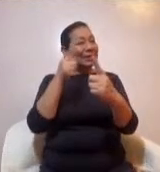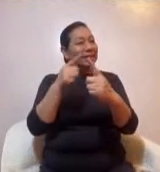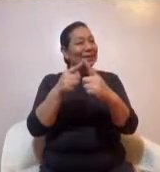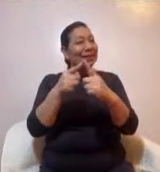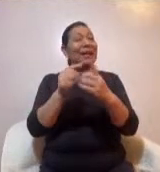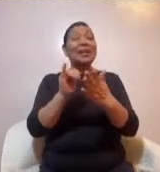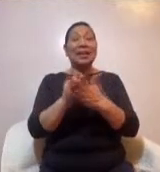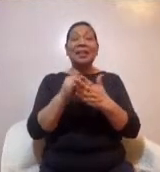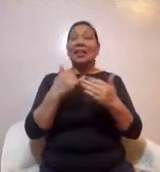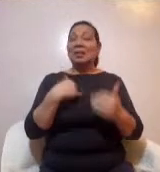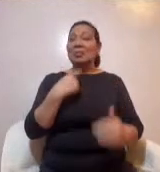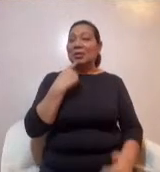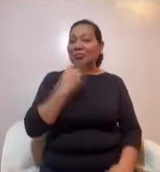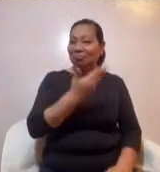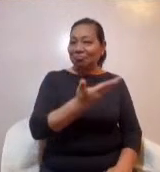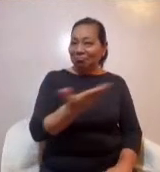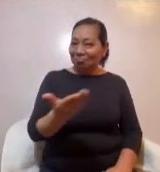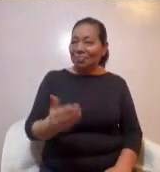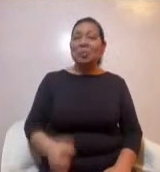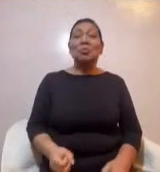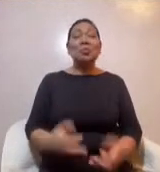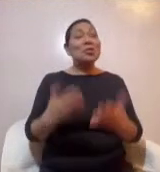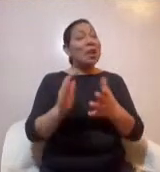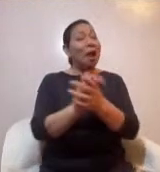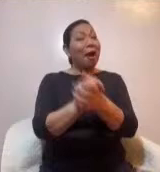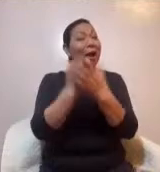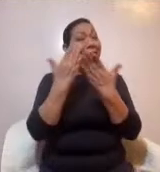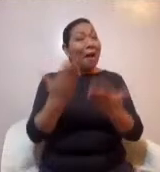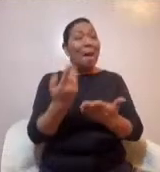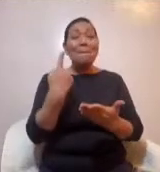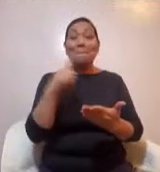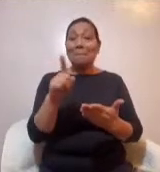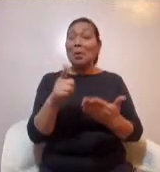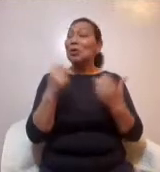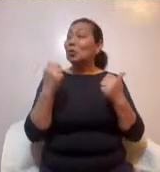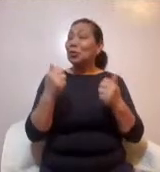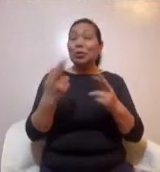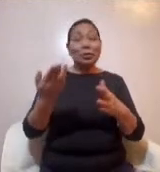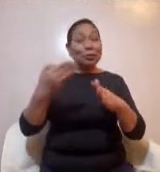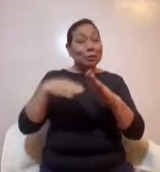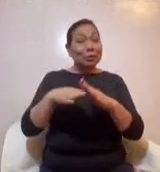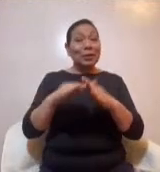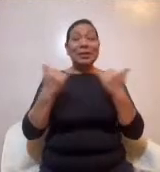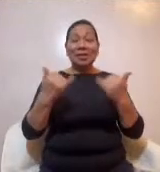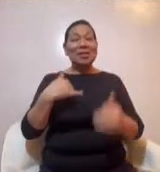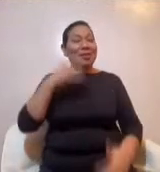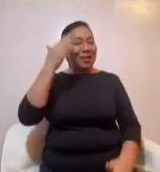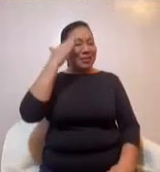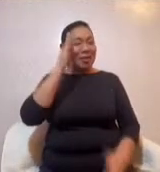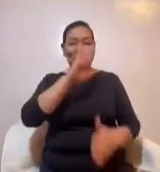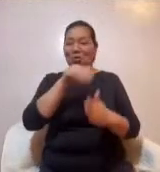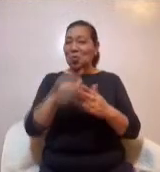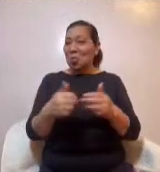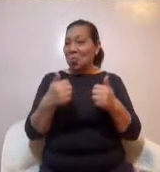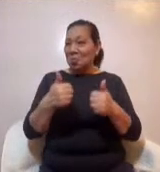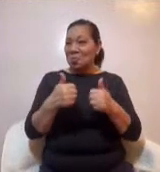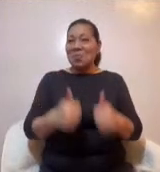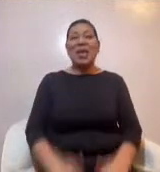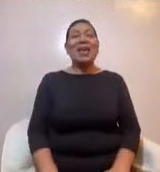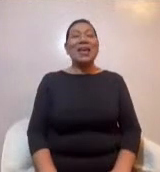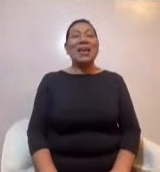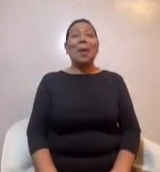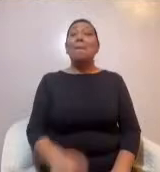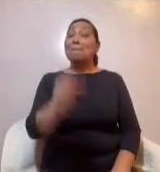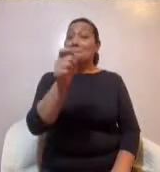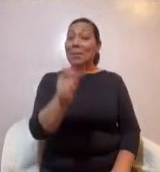esta meta y eso es algo que debemos reconocer. Muchas felicitaciones por este éxito en tu vida, sé que todo te irá